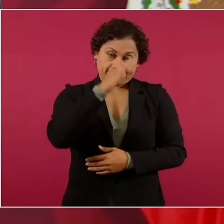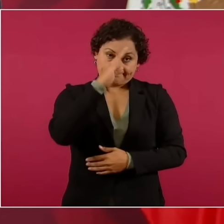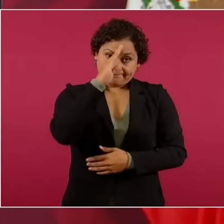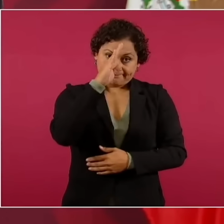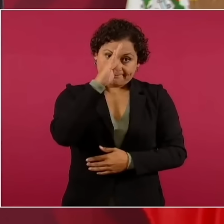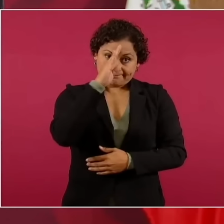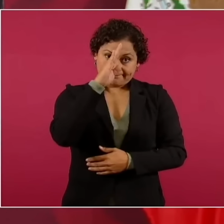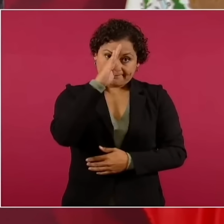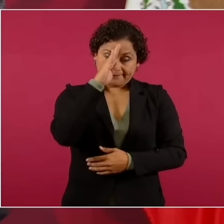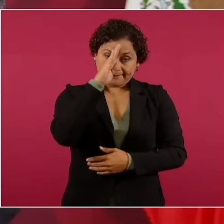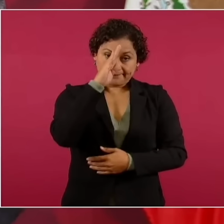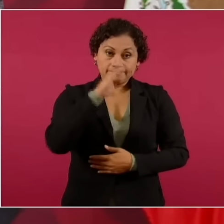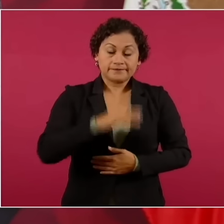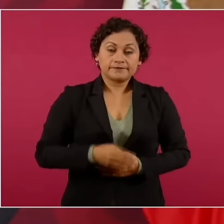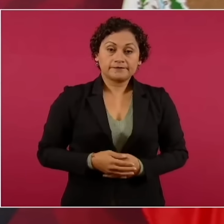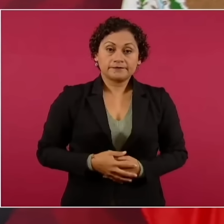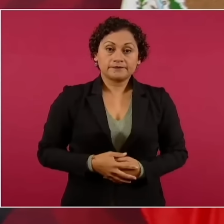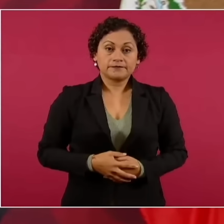que